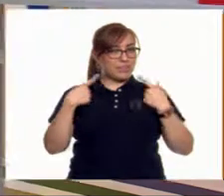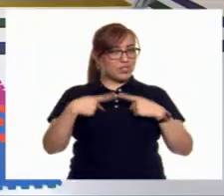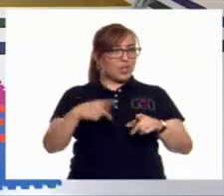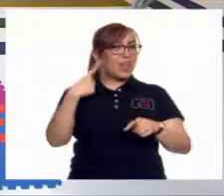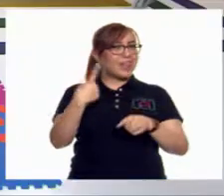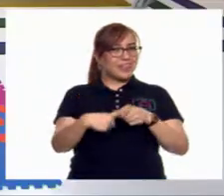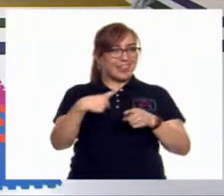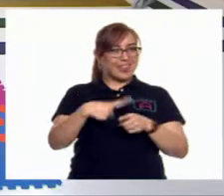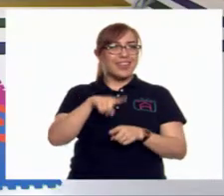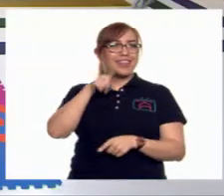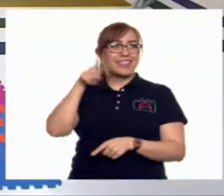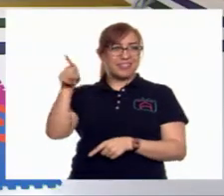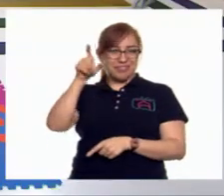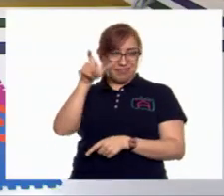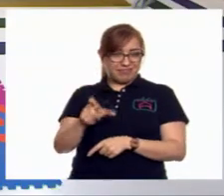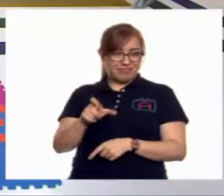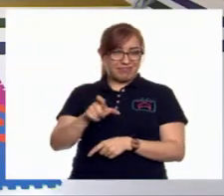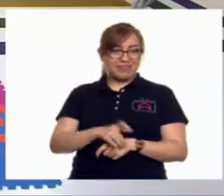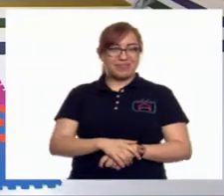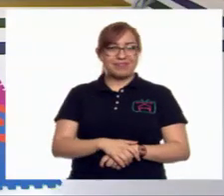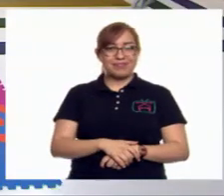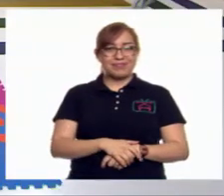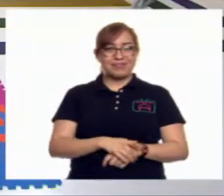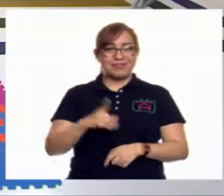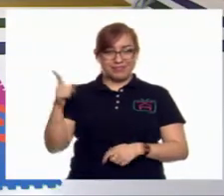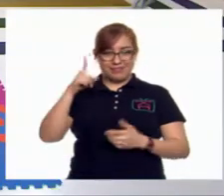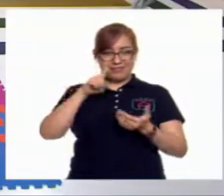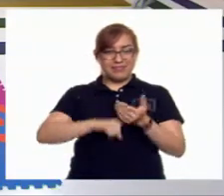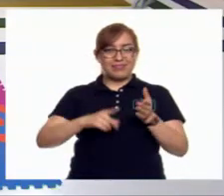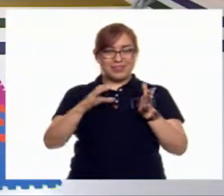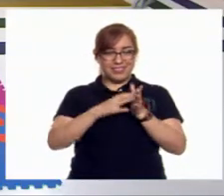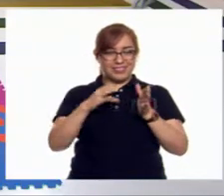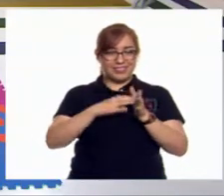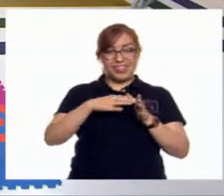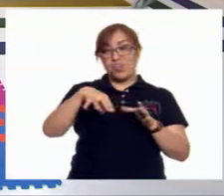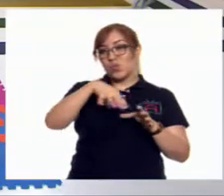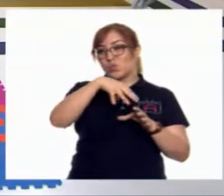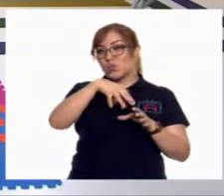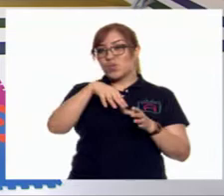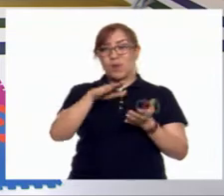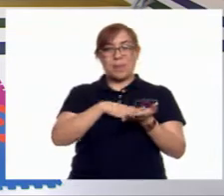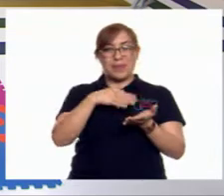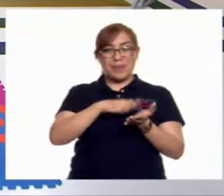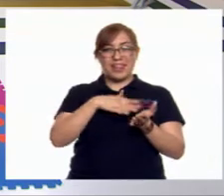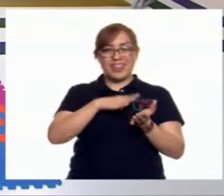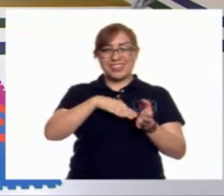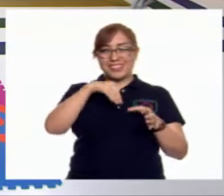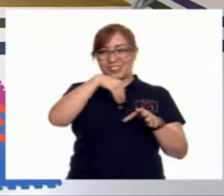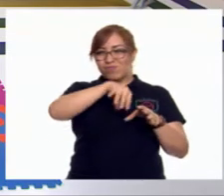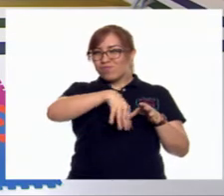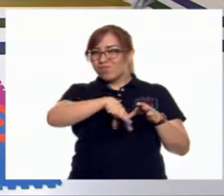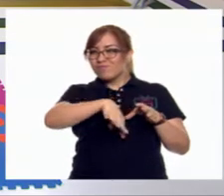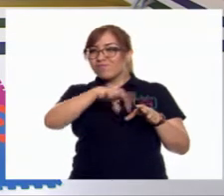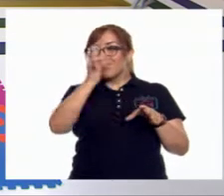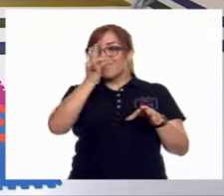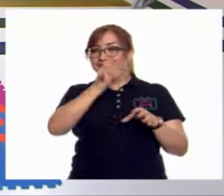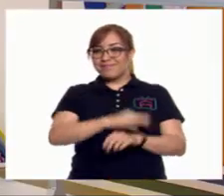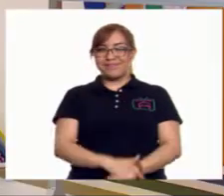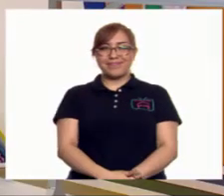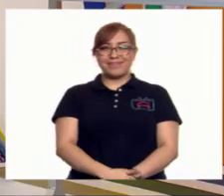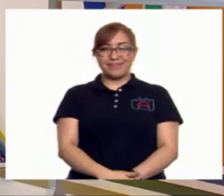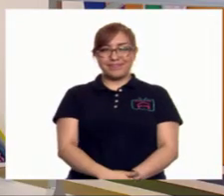Me parece muy aquí bien. Aquí hay unos papelitos, ¿qué te parece? Voy a sacar uno. Aquí está,